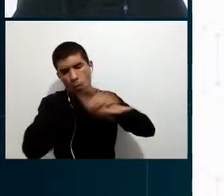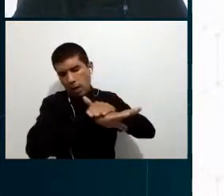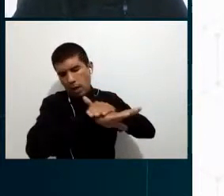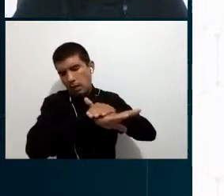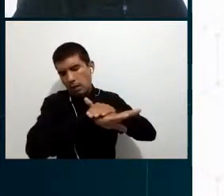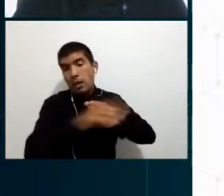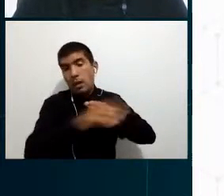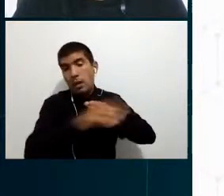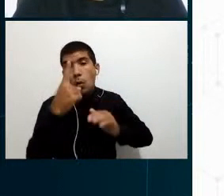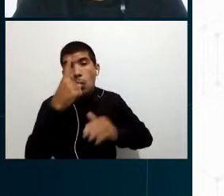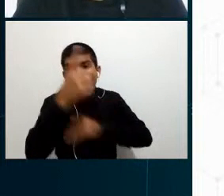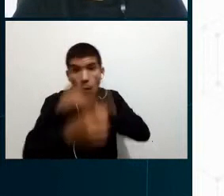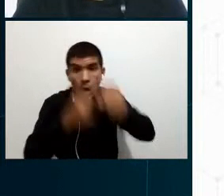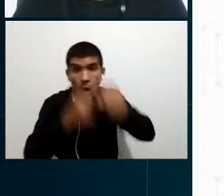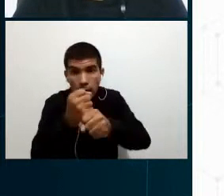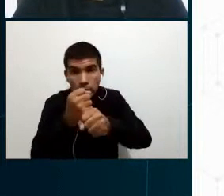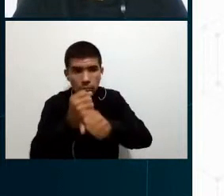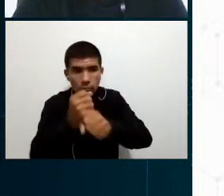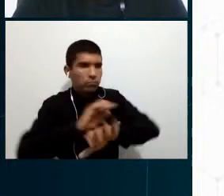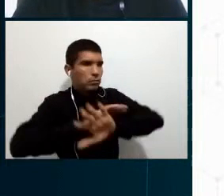cuando se descompone,